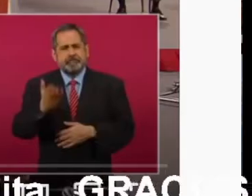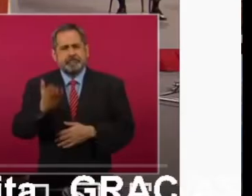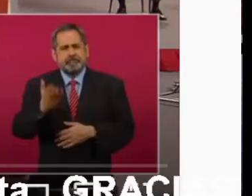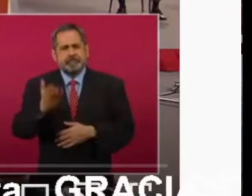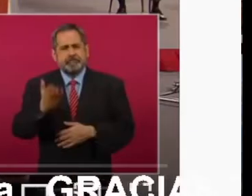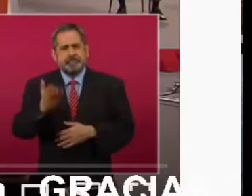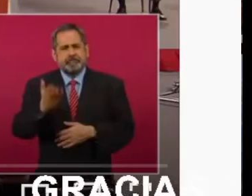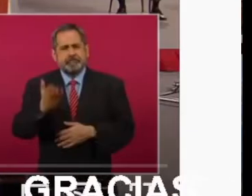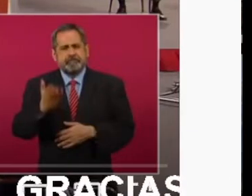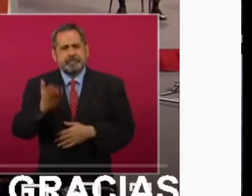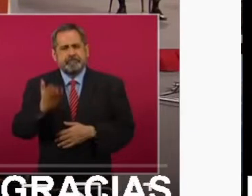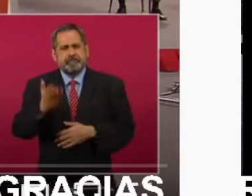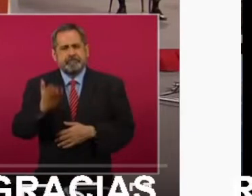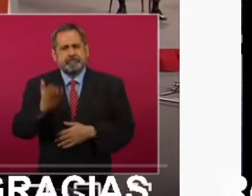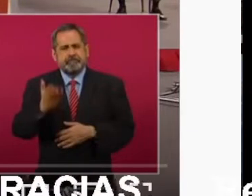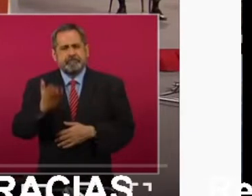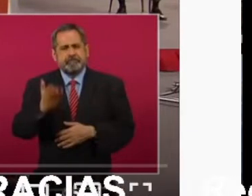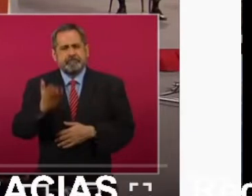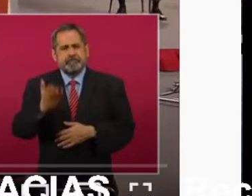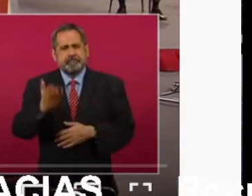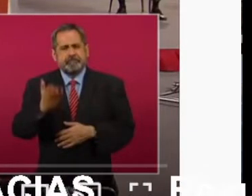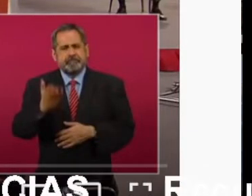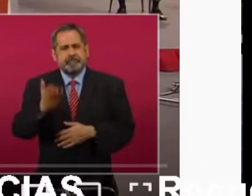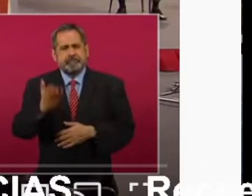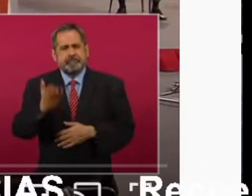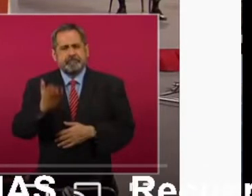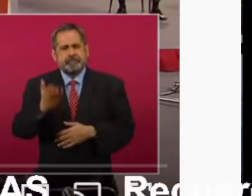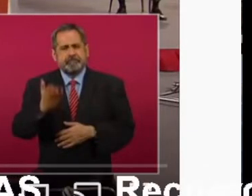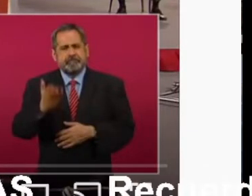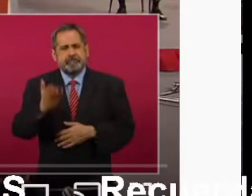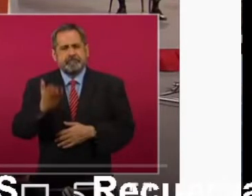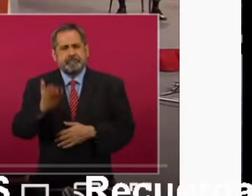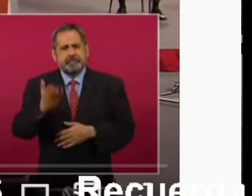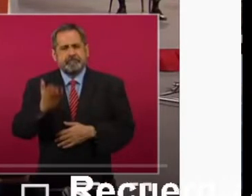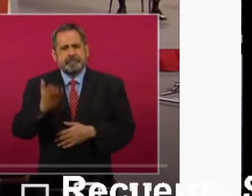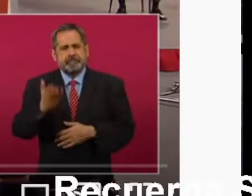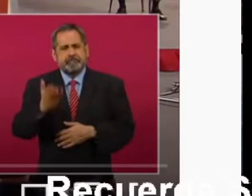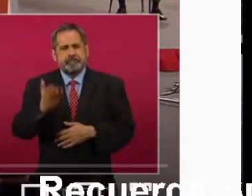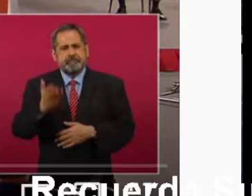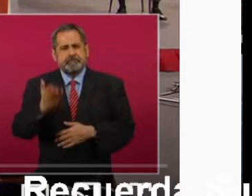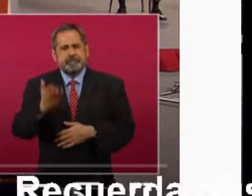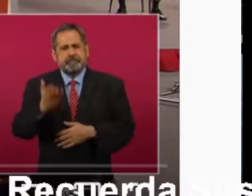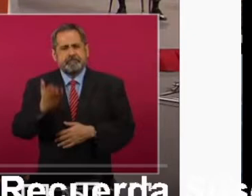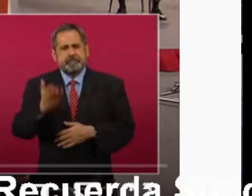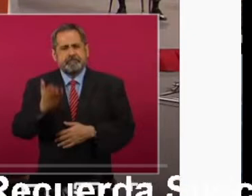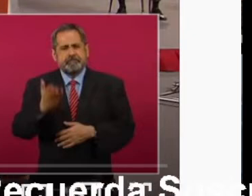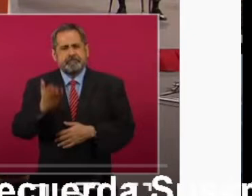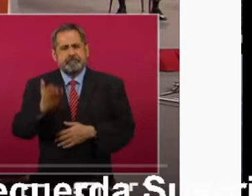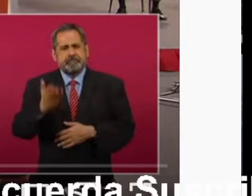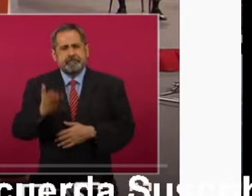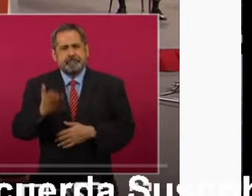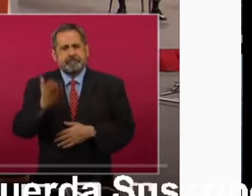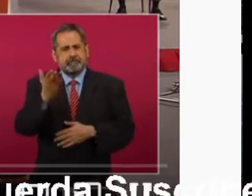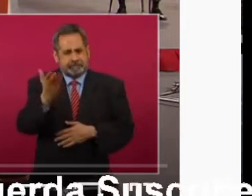hasta allá y vamos a compartir la pantalla con ustedes amigos